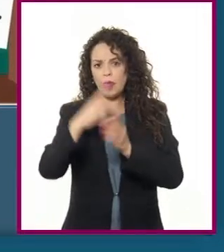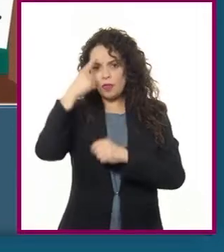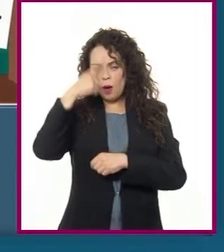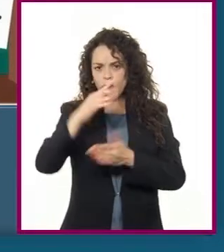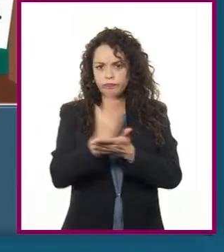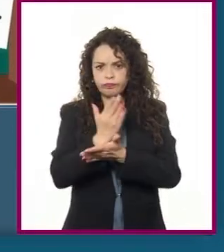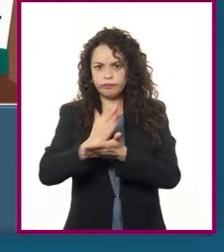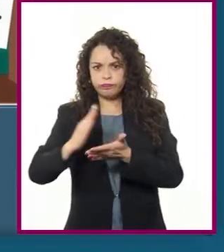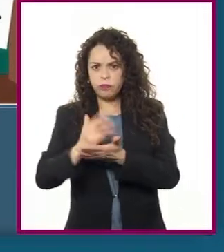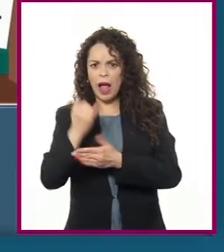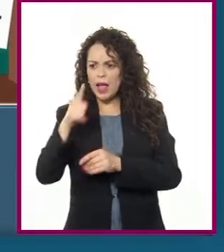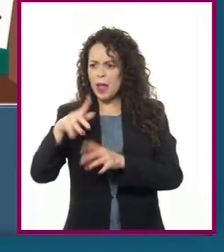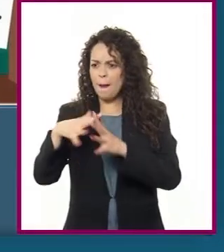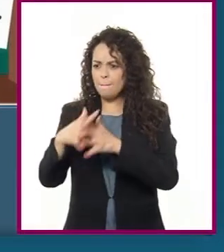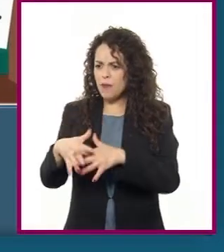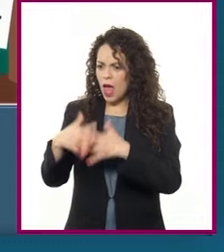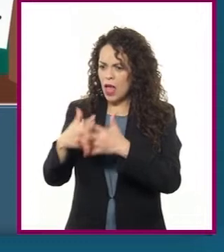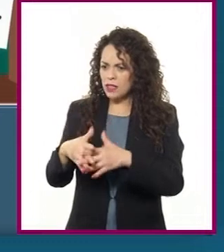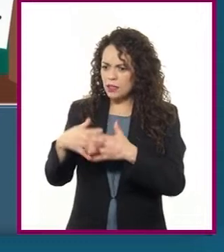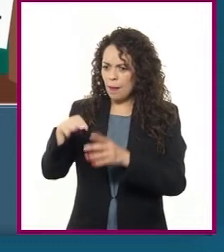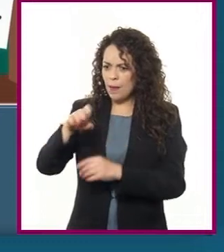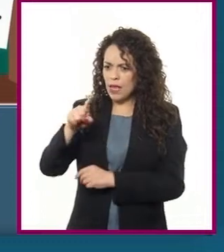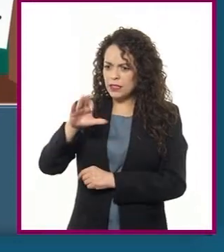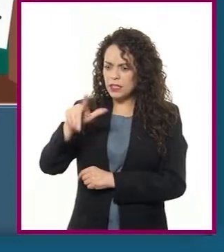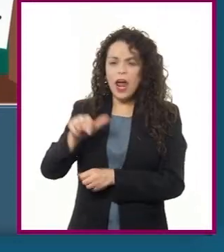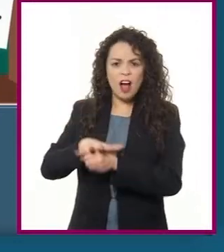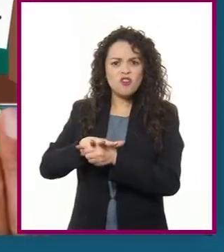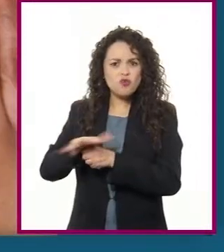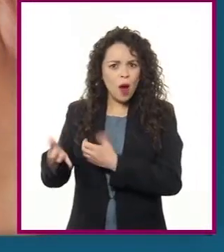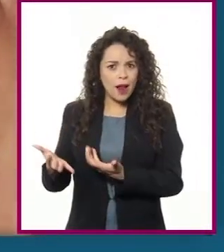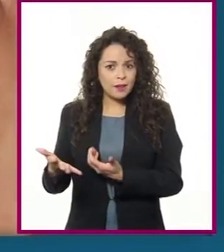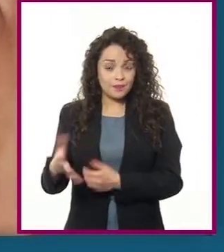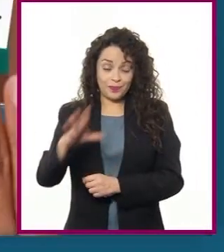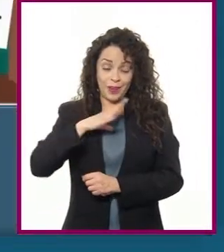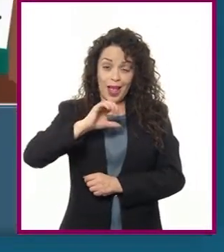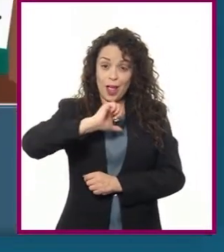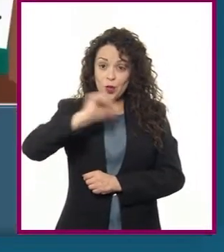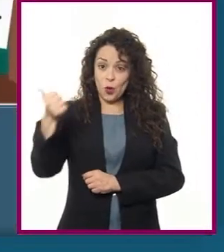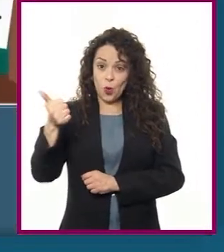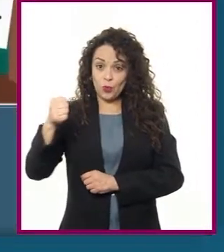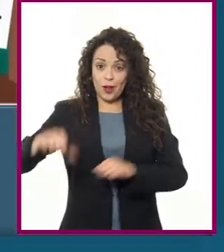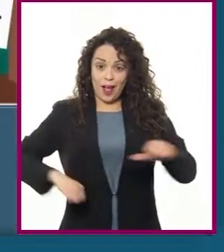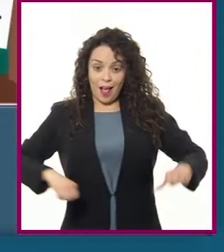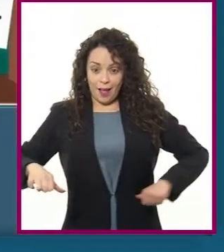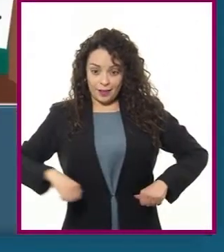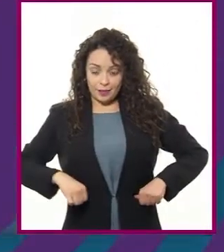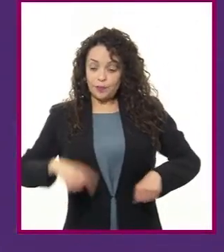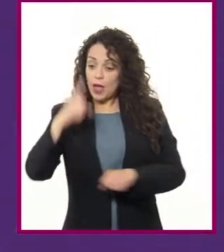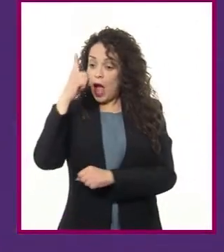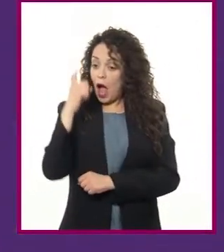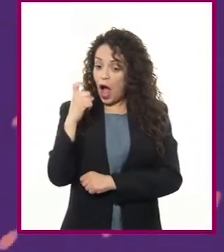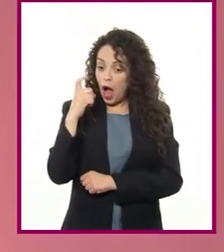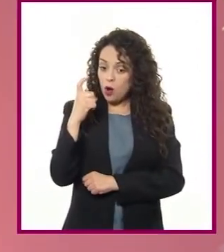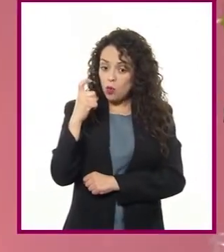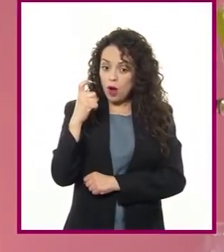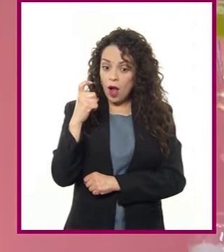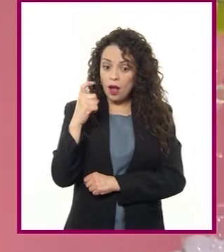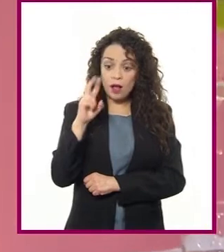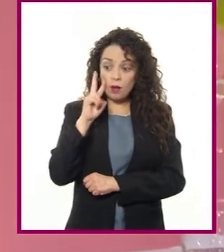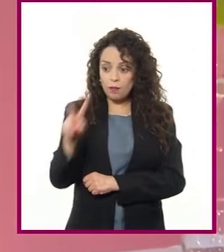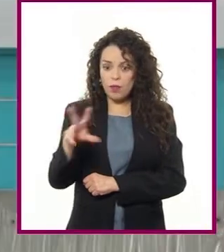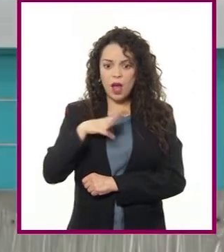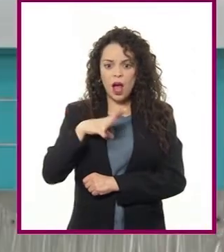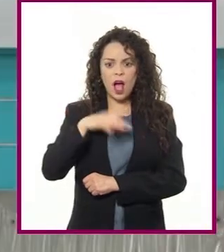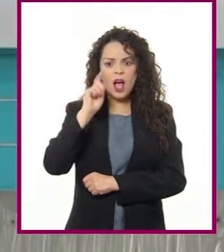de mezcla es la que estamos trabajando? Tenemos otro reto. Separen esta mezcla de agua. Observen que tiene